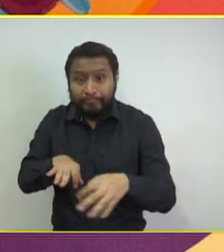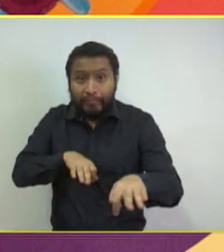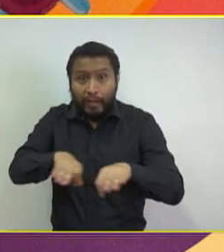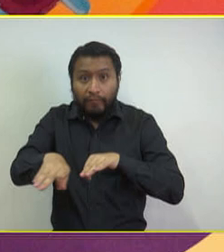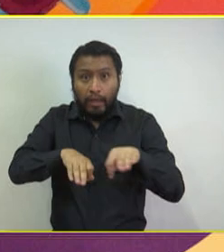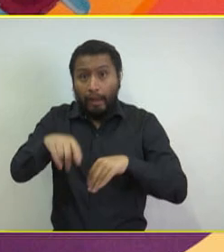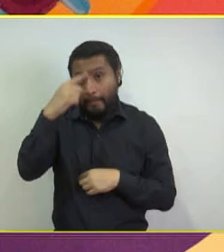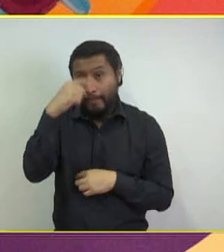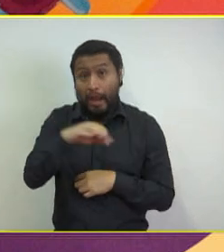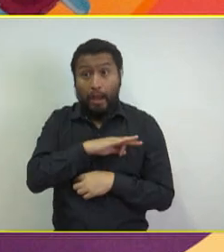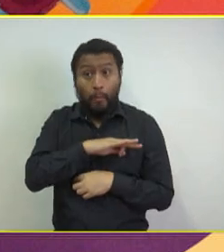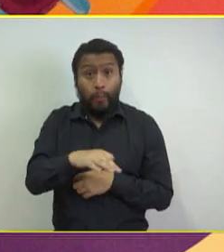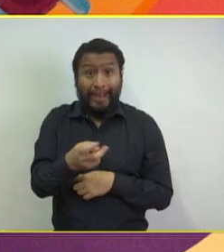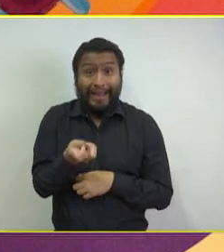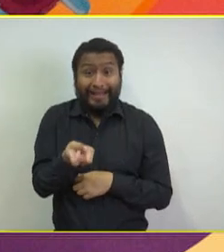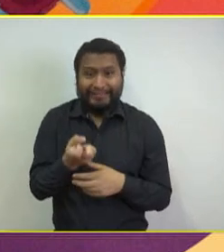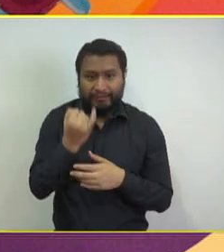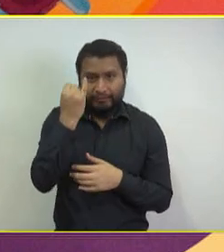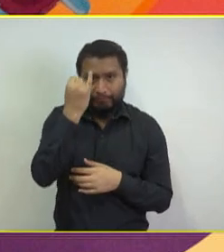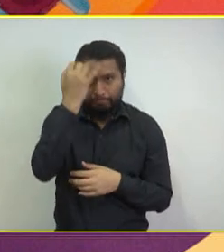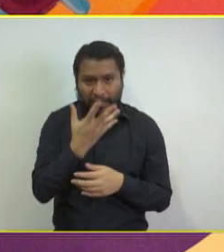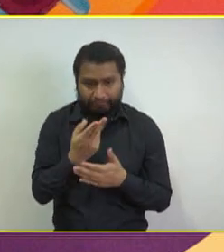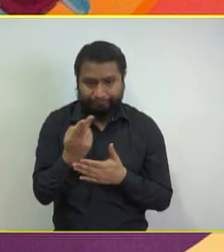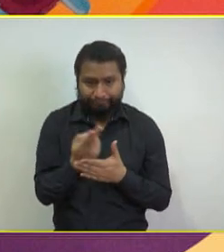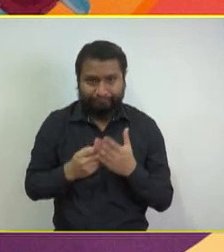obtener estas ilustraciones que se incluyen en el libro.